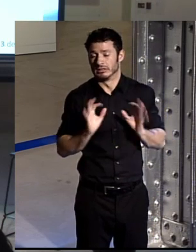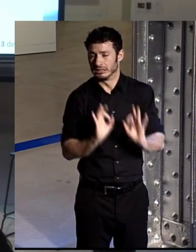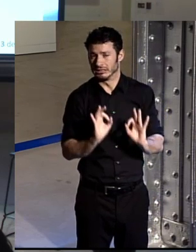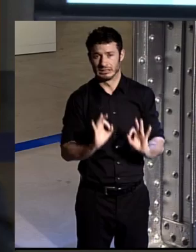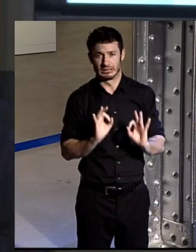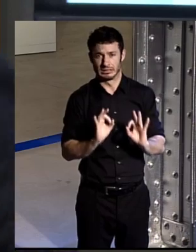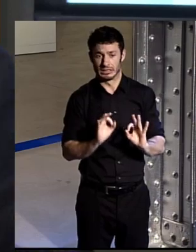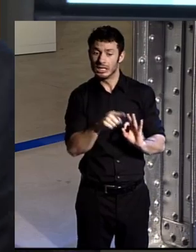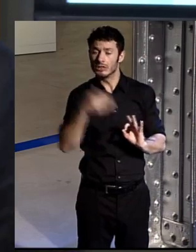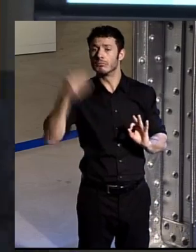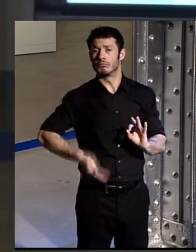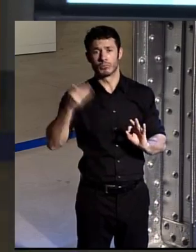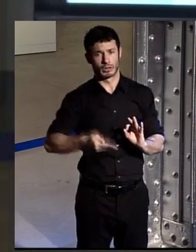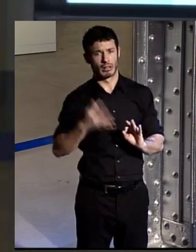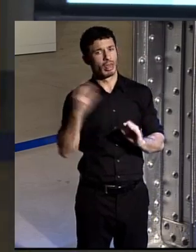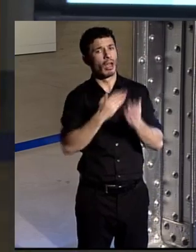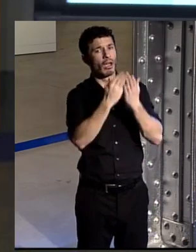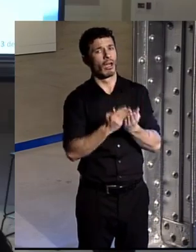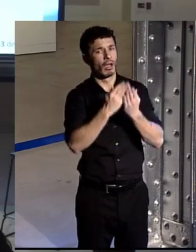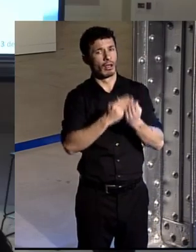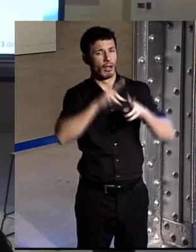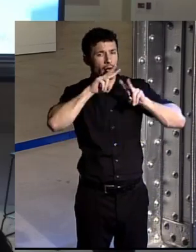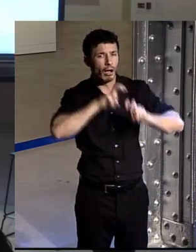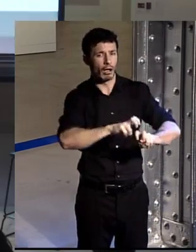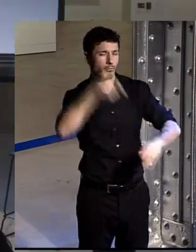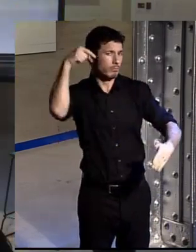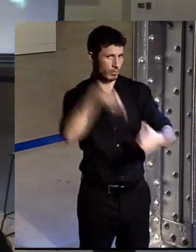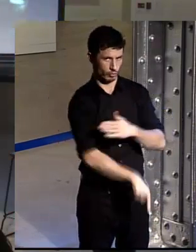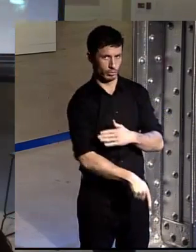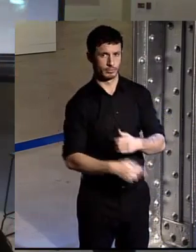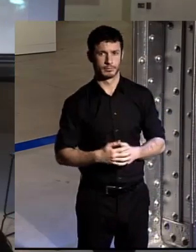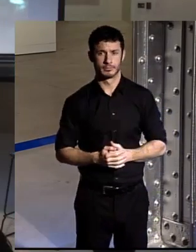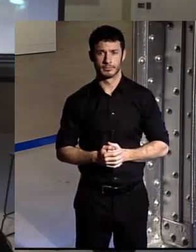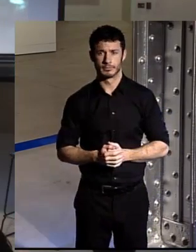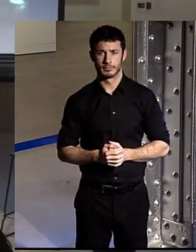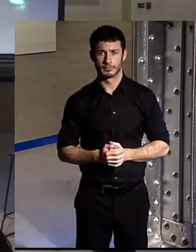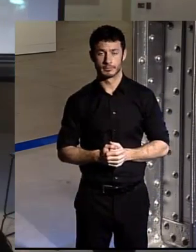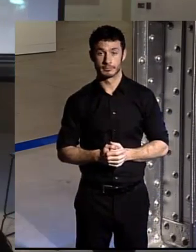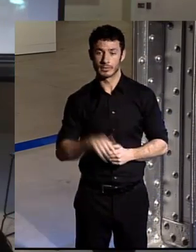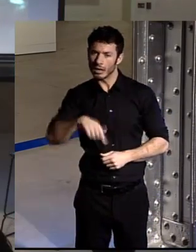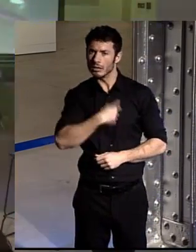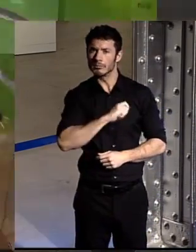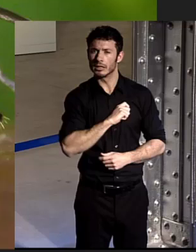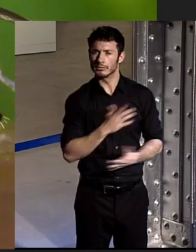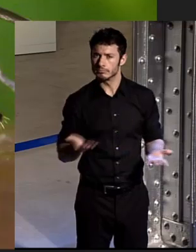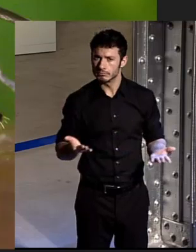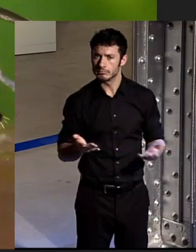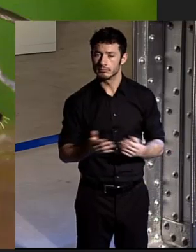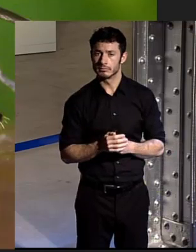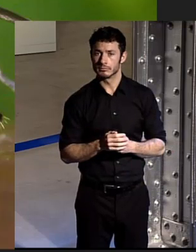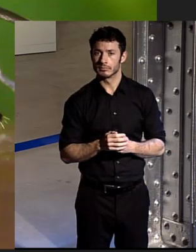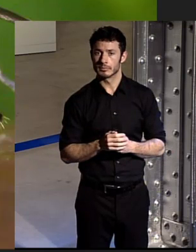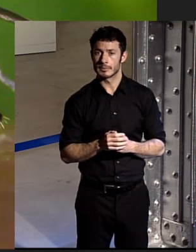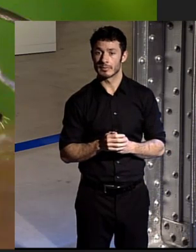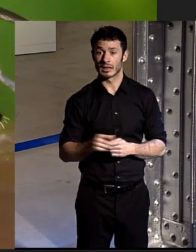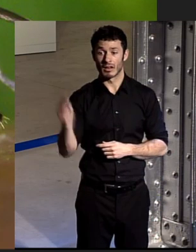es grave, y eso sí que hay que estudiarlo a fondo. Y en España, ¿va a llegar